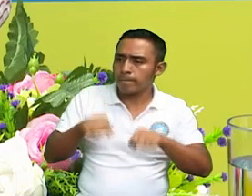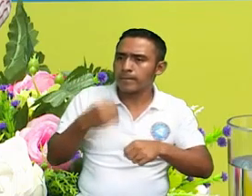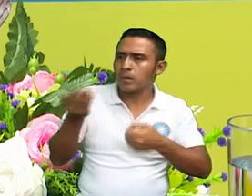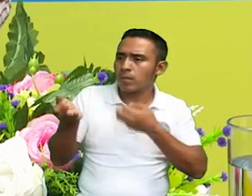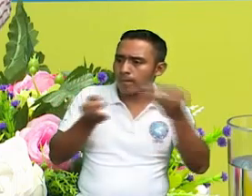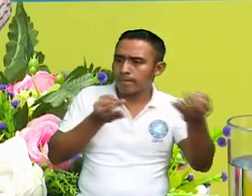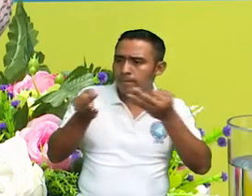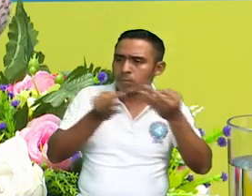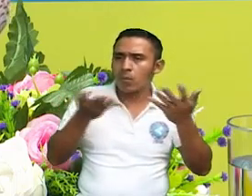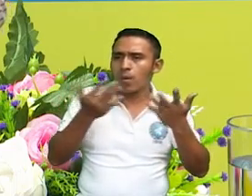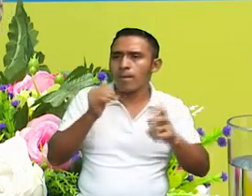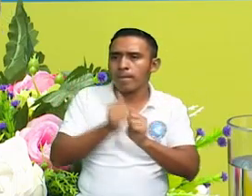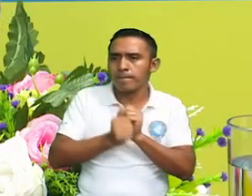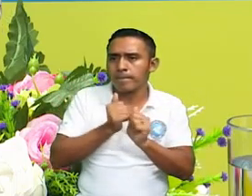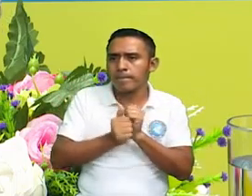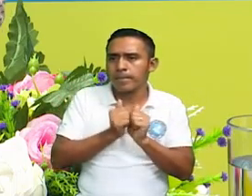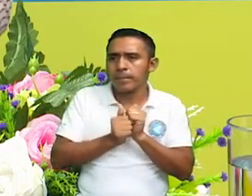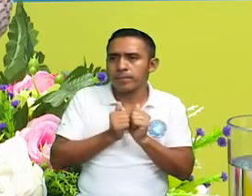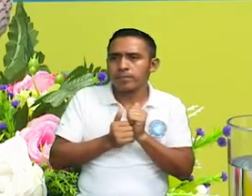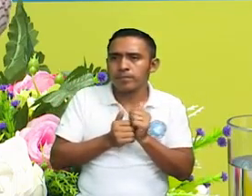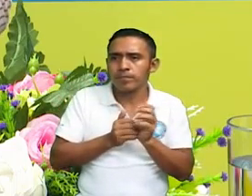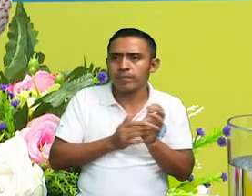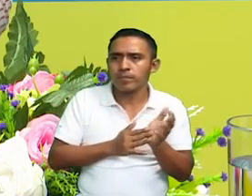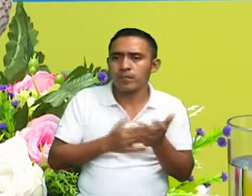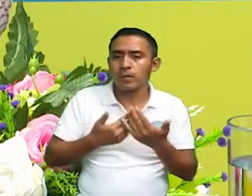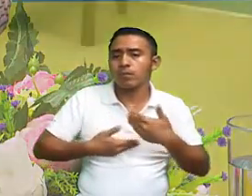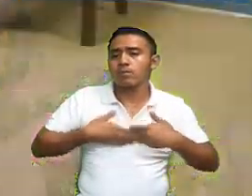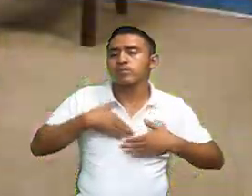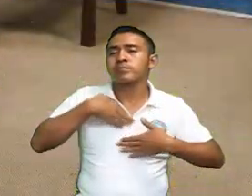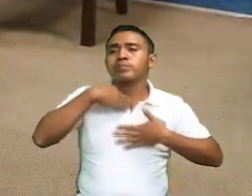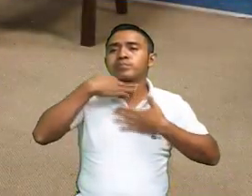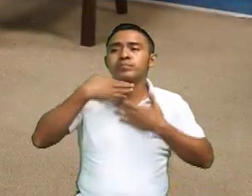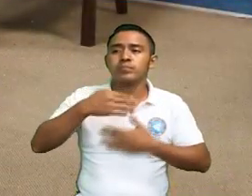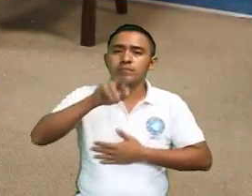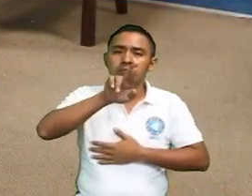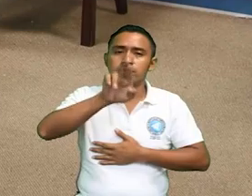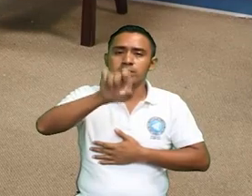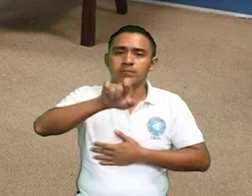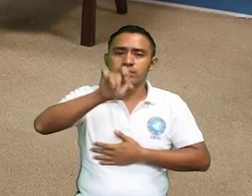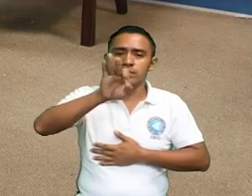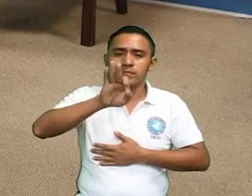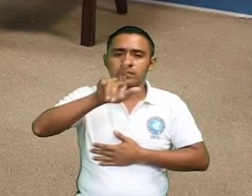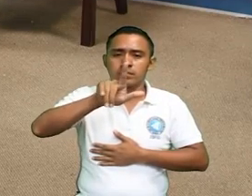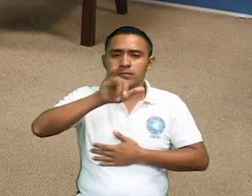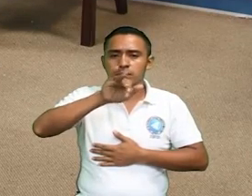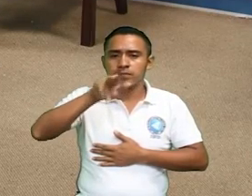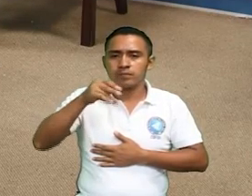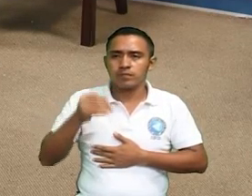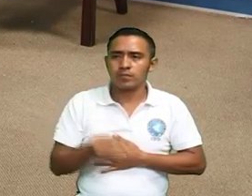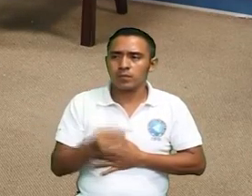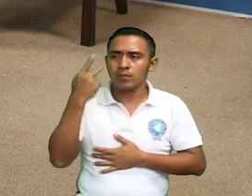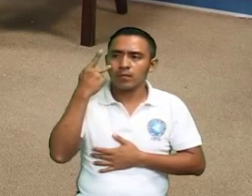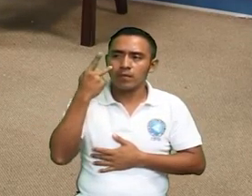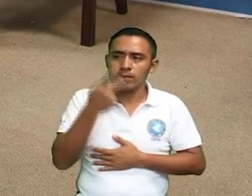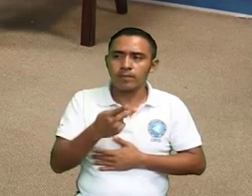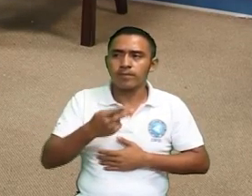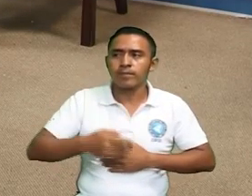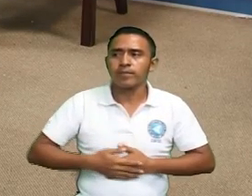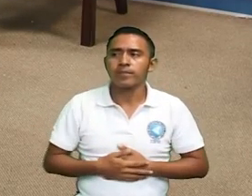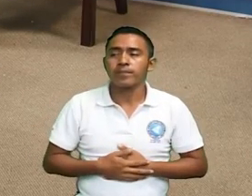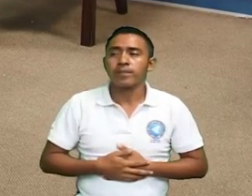explica nuevamente cómo es que se presenta el reflujo gastroesofágico para aquellas personas que nos están sintonizando a esta hora.